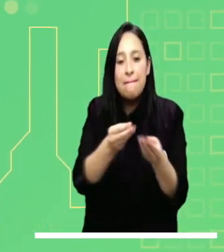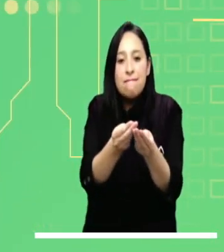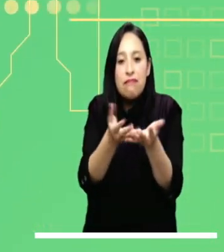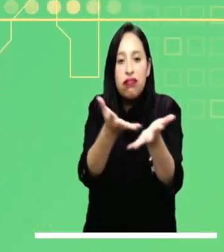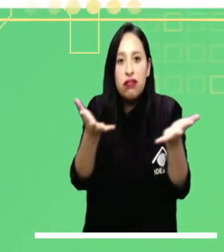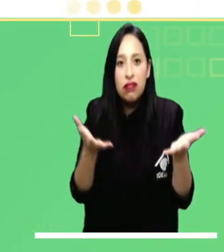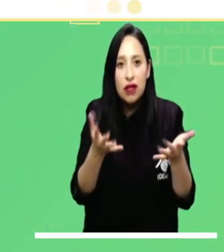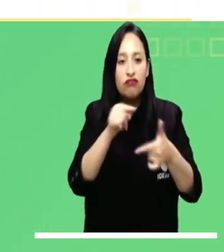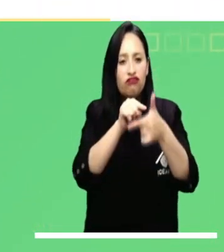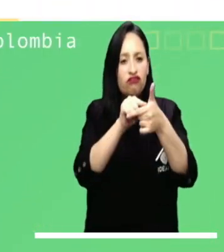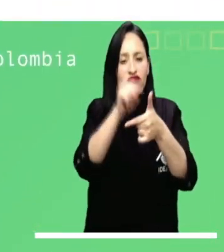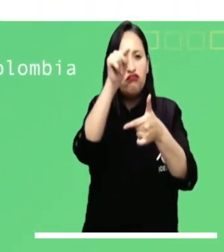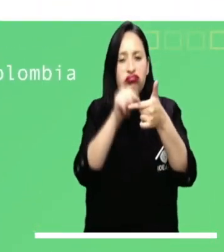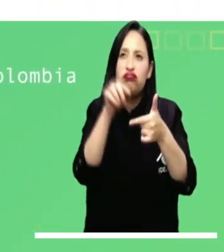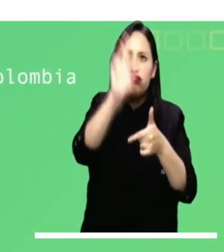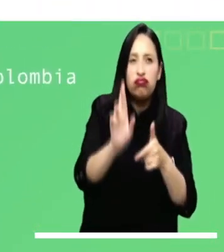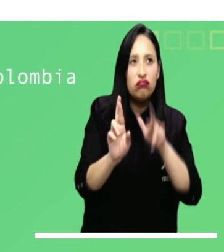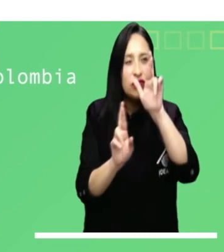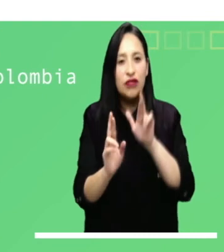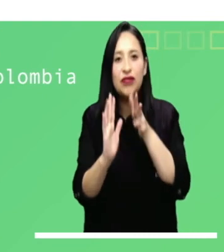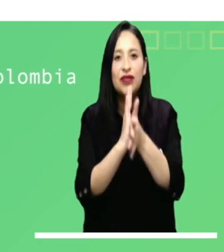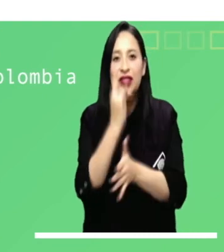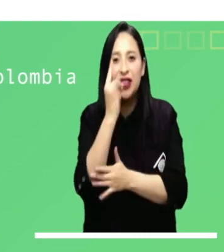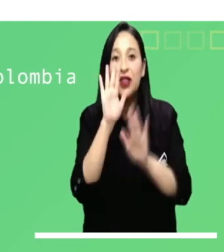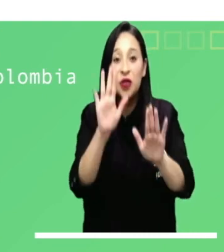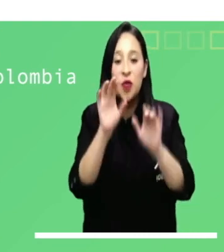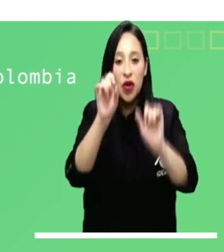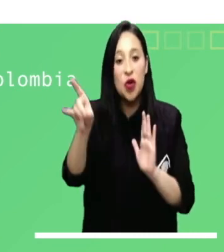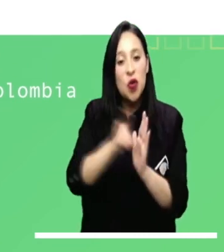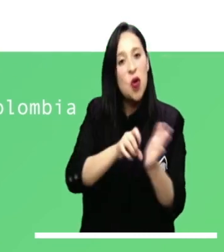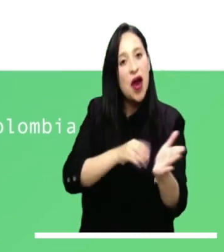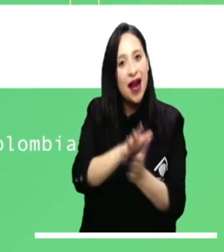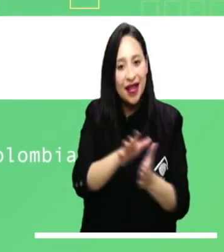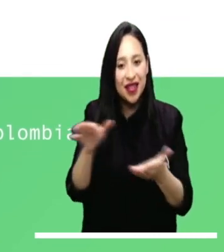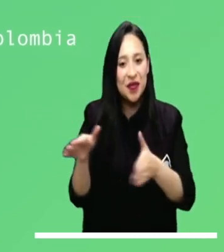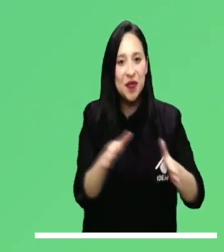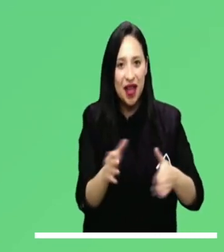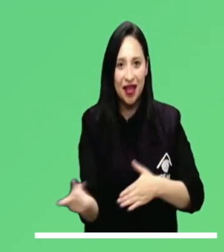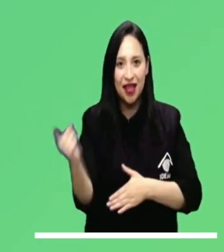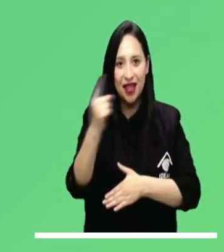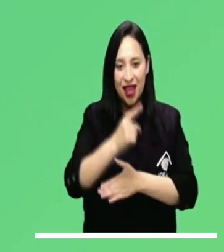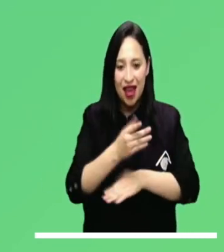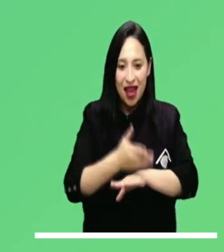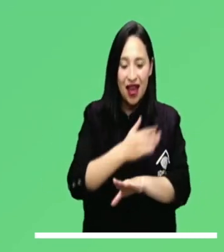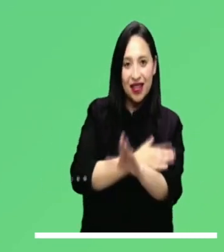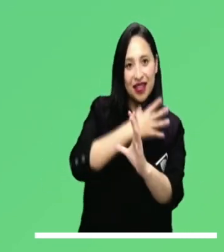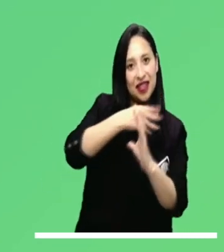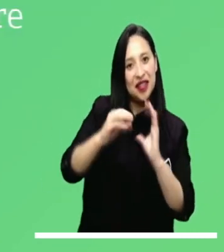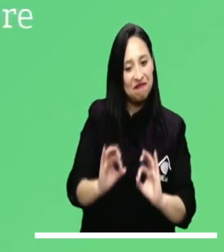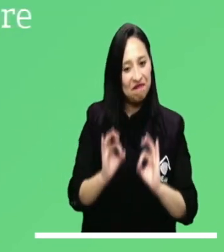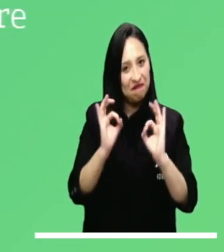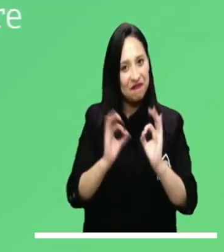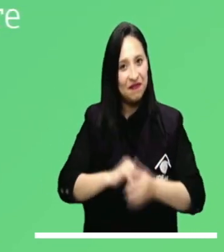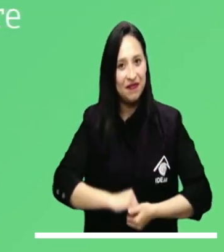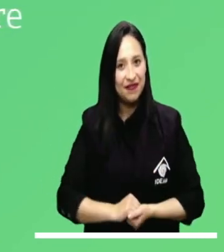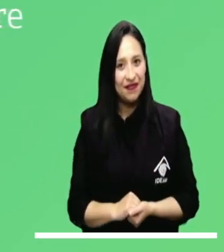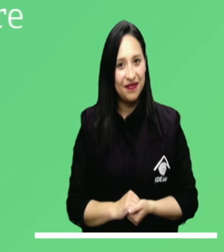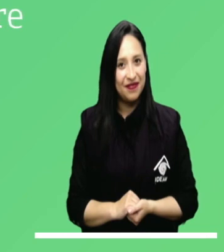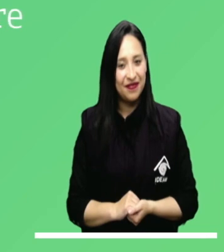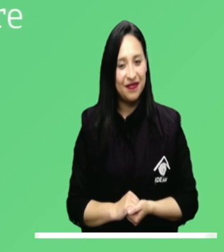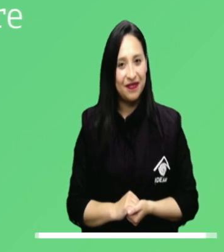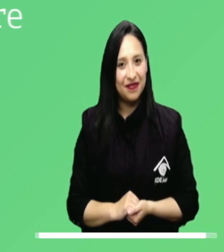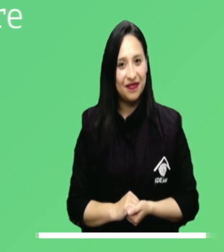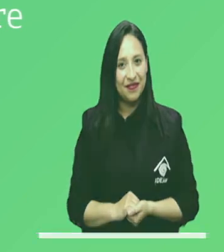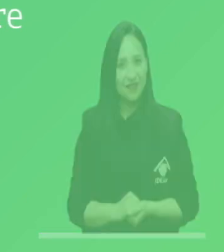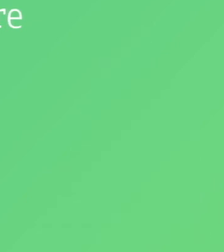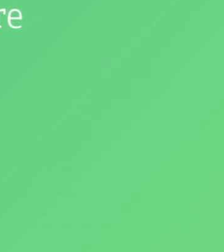cifras de deforestación, estadísticas de rayos y otros datos de interés. Descárguela gratis, planee su día y tome